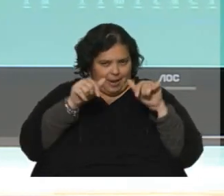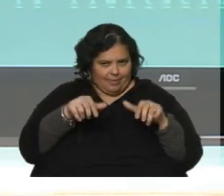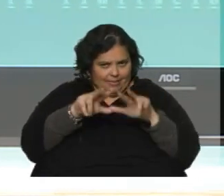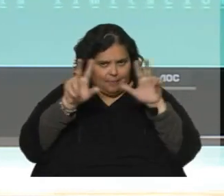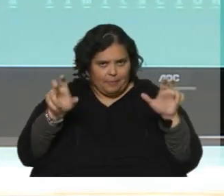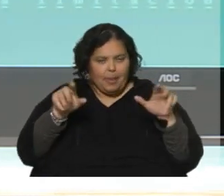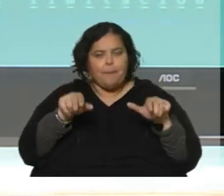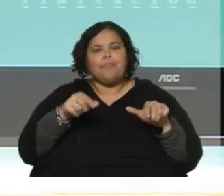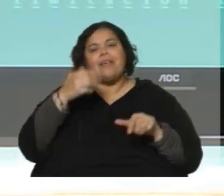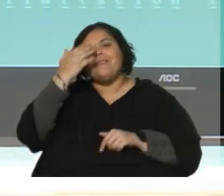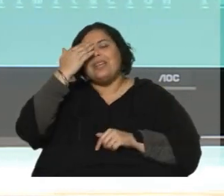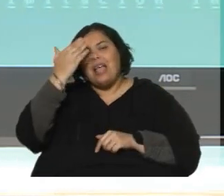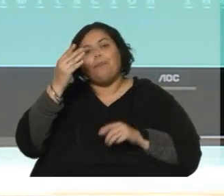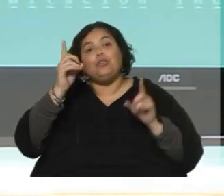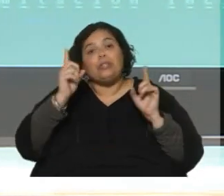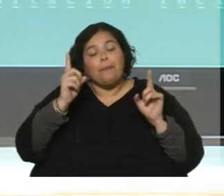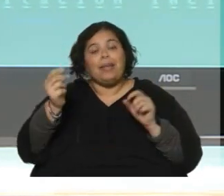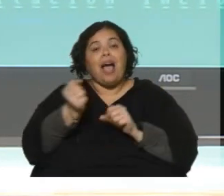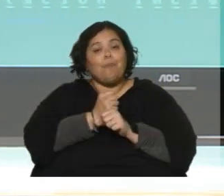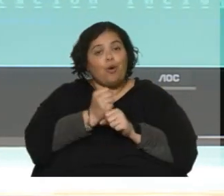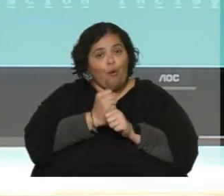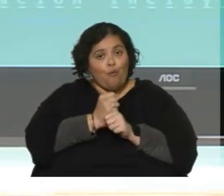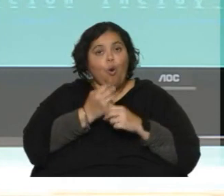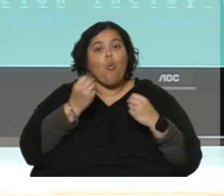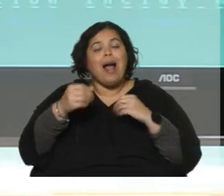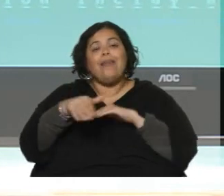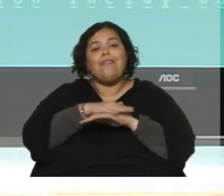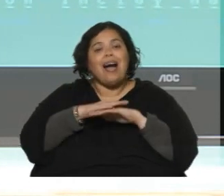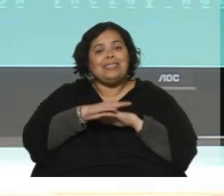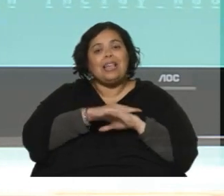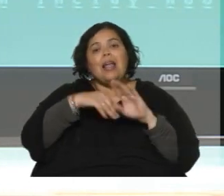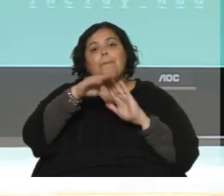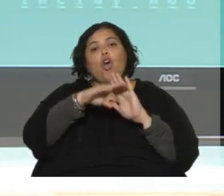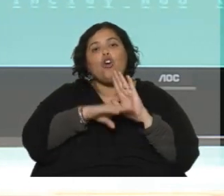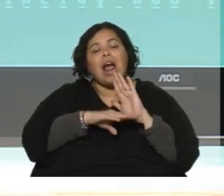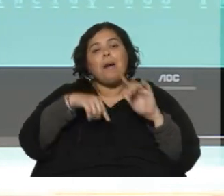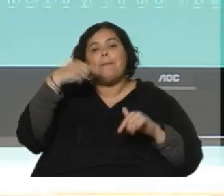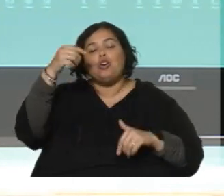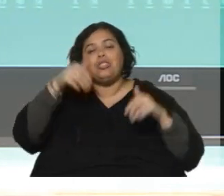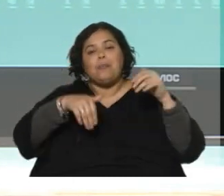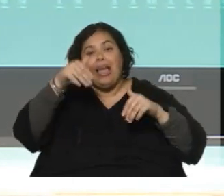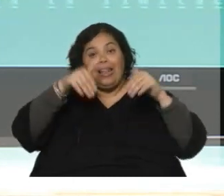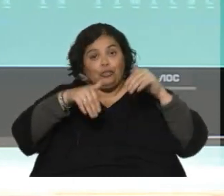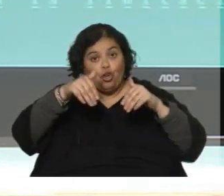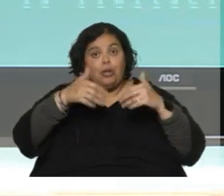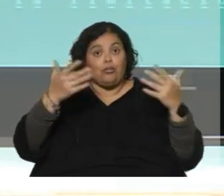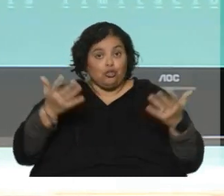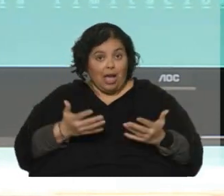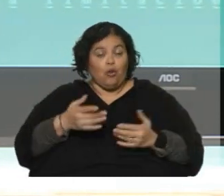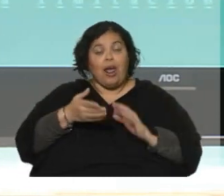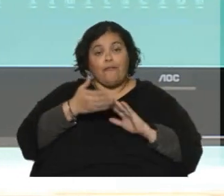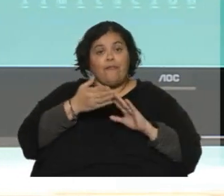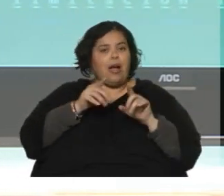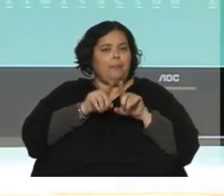el frente también aprobó sus lineamientos sus bases programáticas para la próxima elección y van también